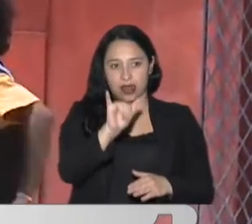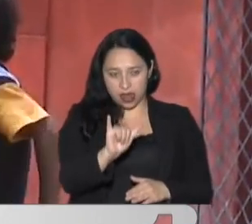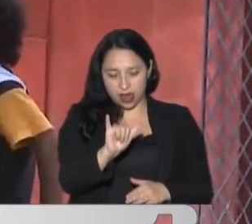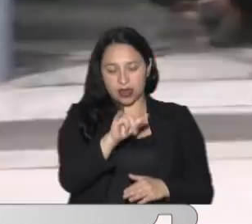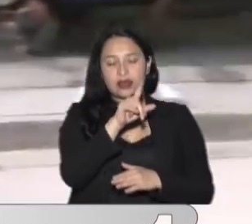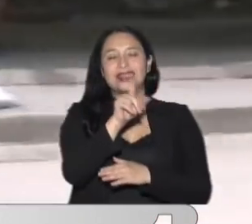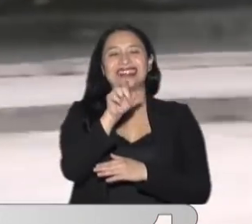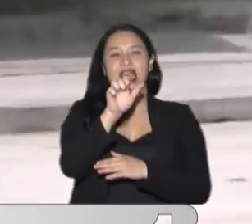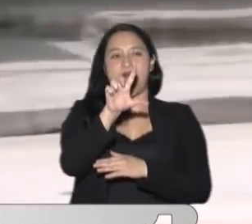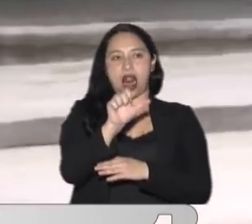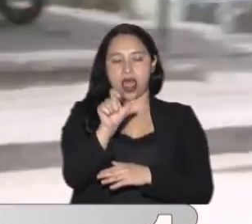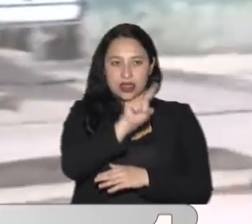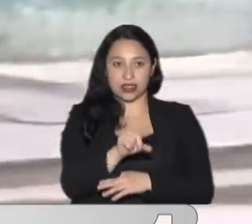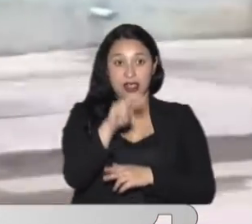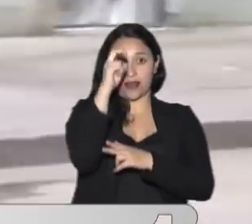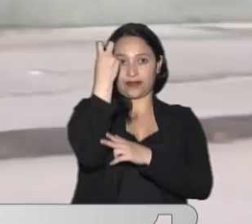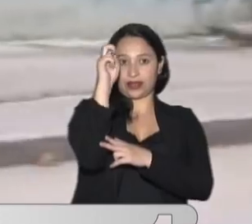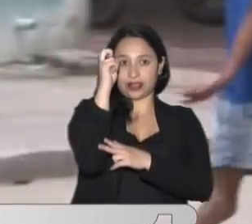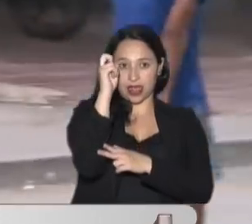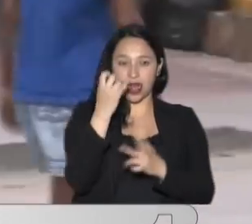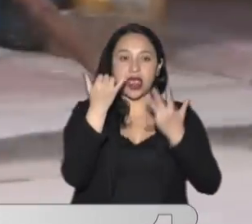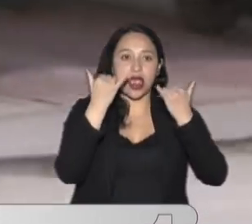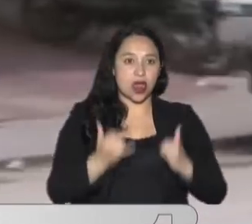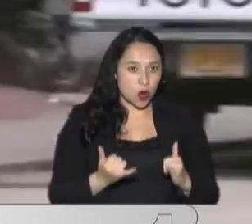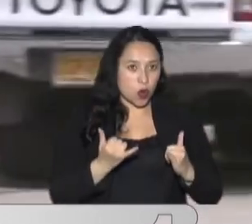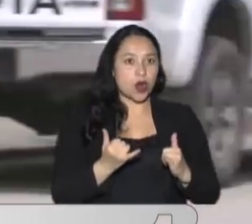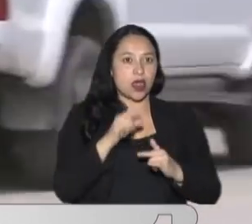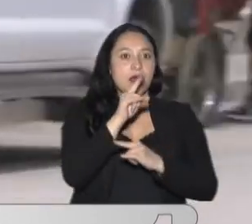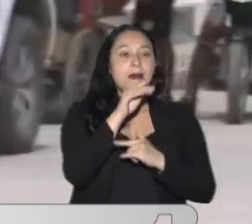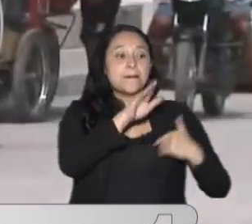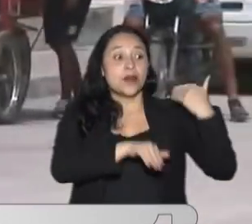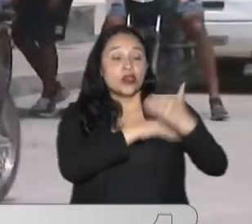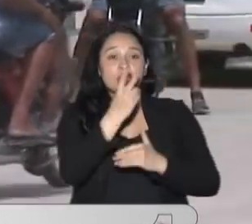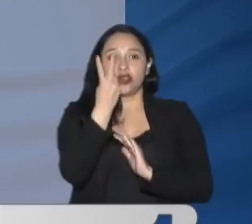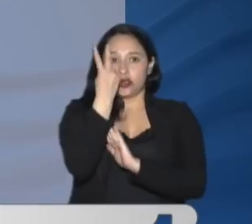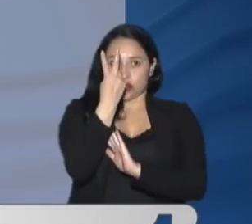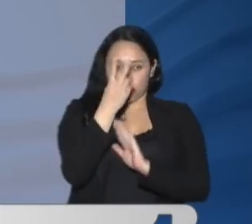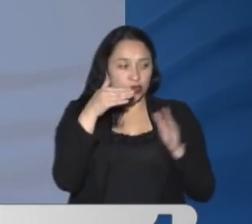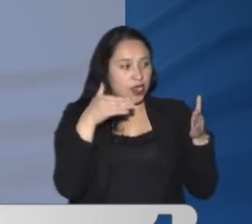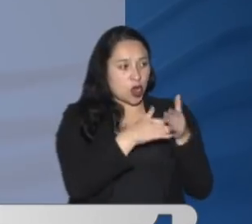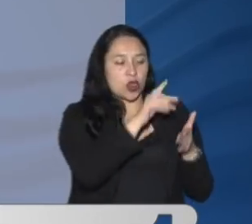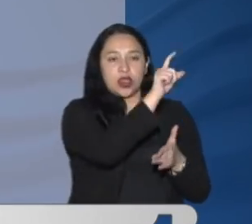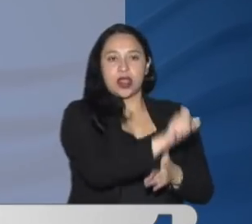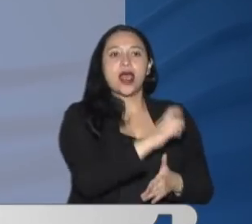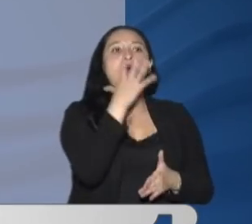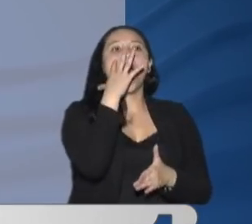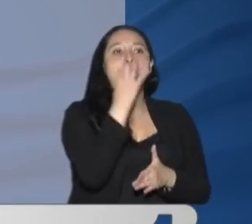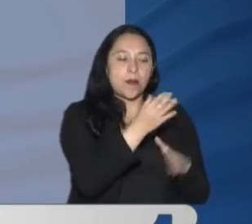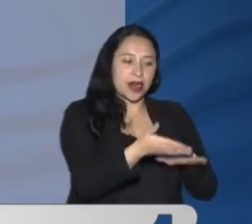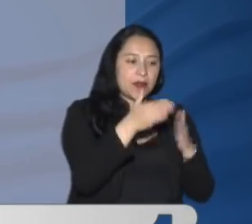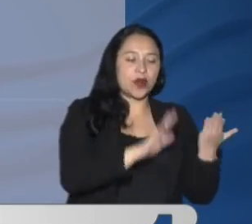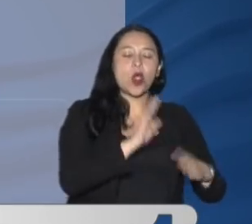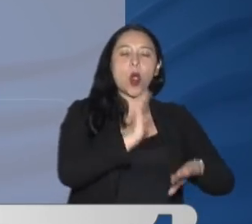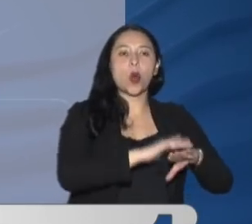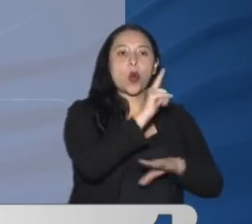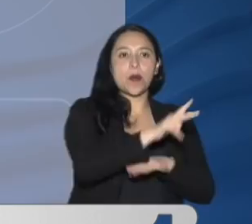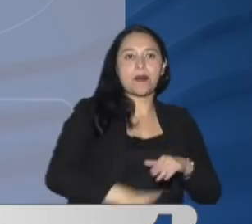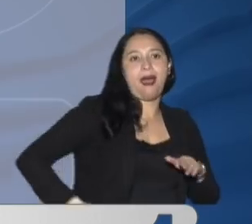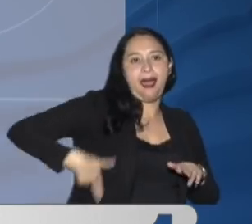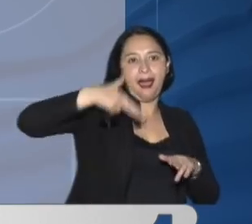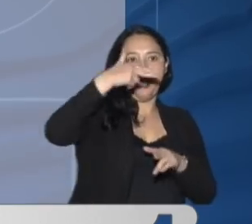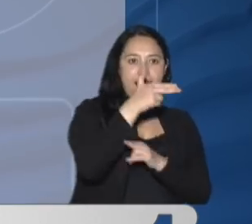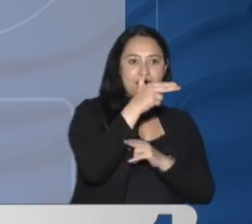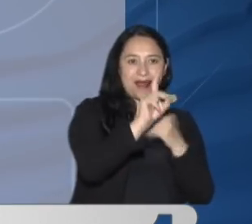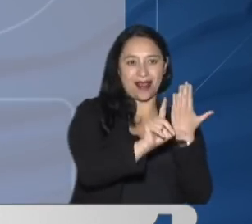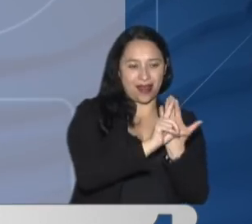la Fiscalía General de la Nación adelantaba dos procesos penales por los delitos de porte ilegal de armas de fuego y